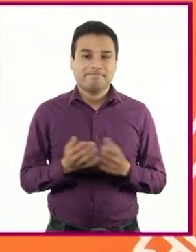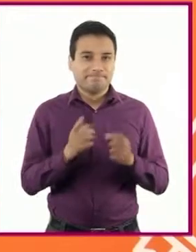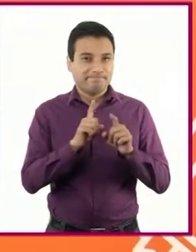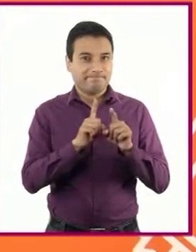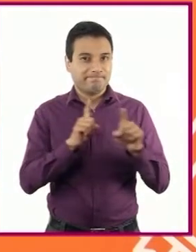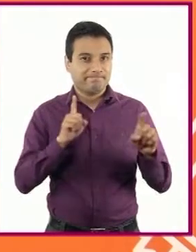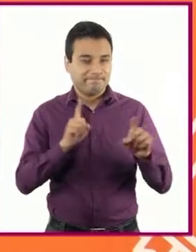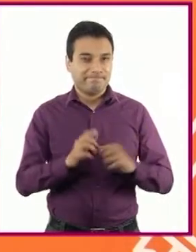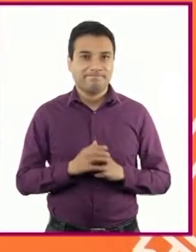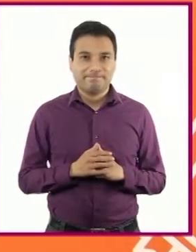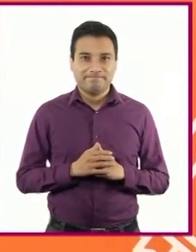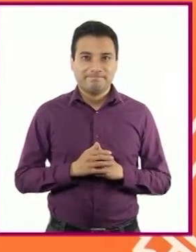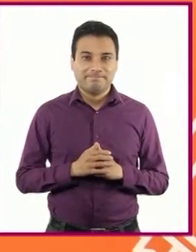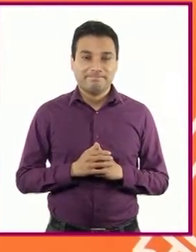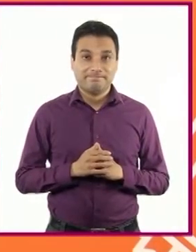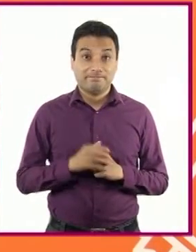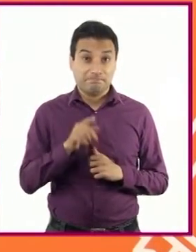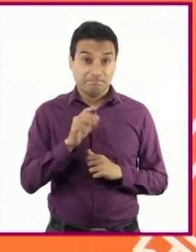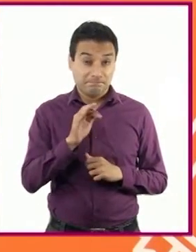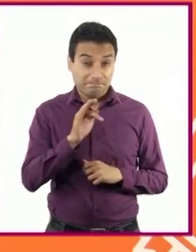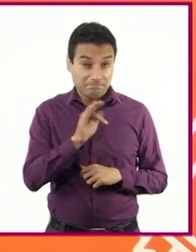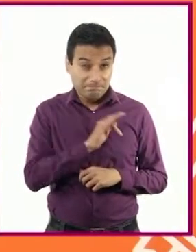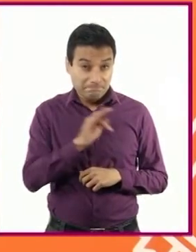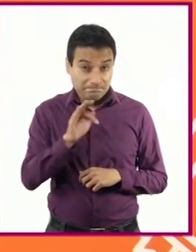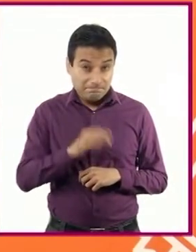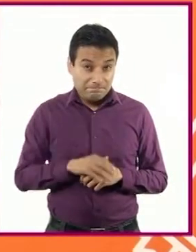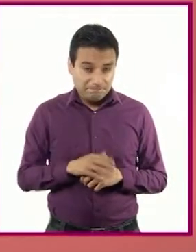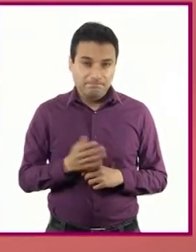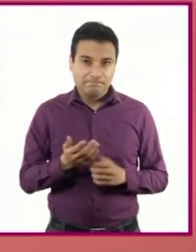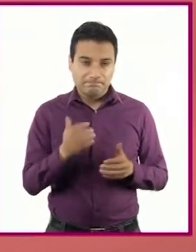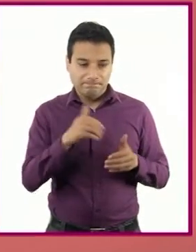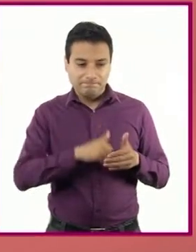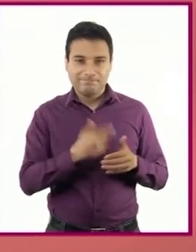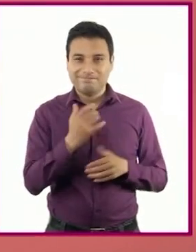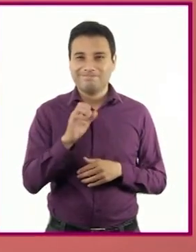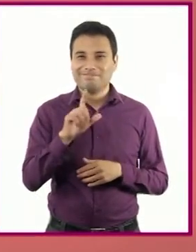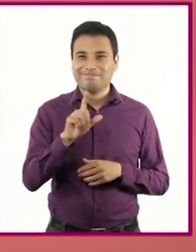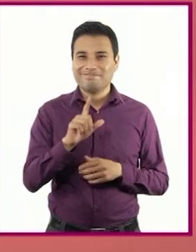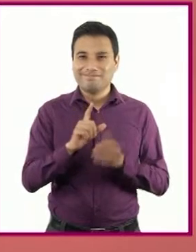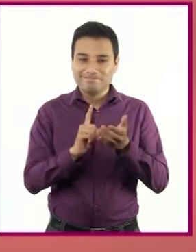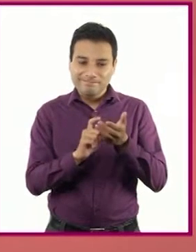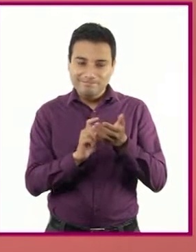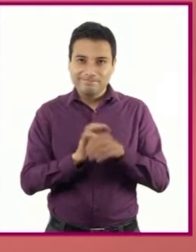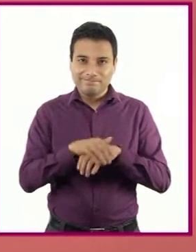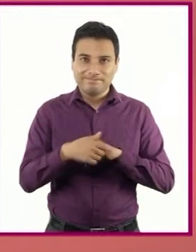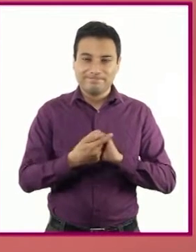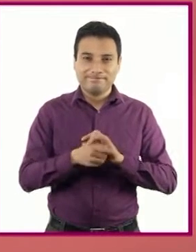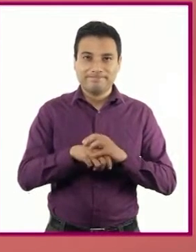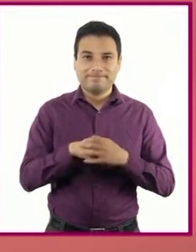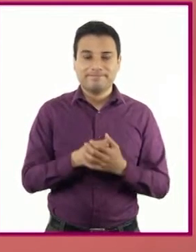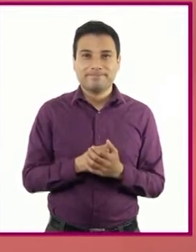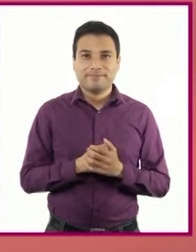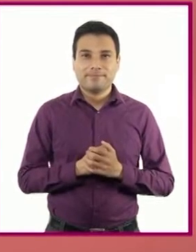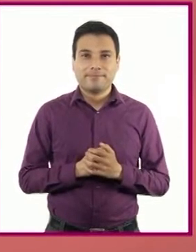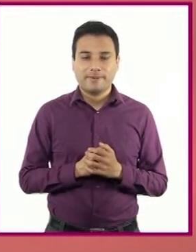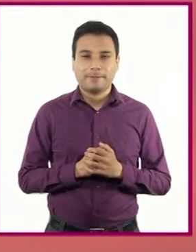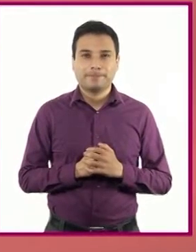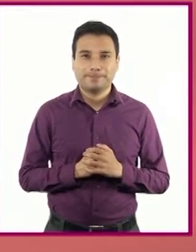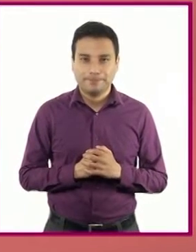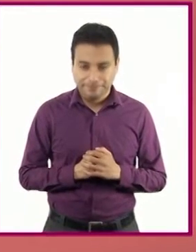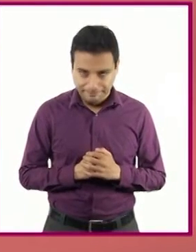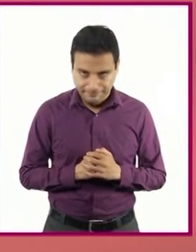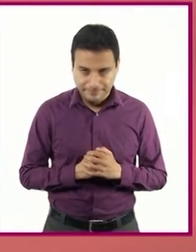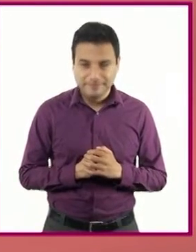sana distancia y, si les es posible, portar gel antibacterial. Escuchemos la frase célebre de Silvia Linda Torres